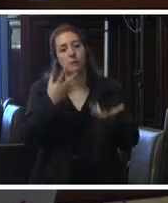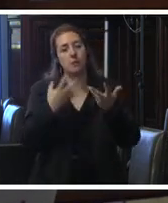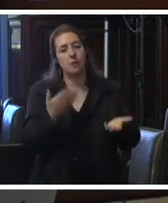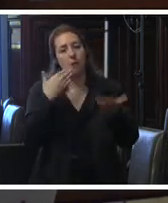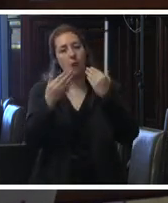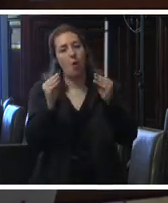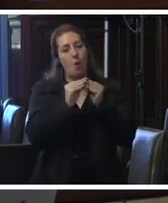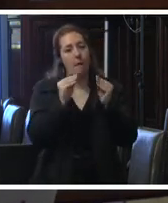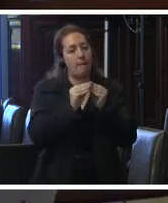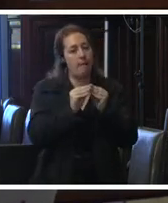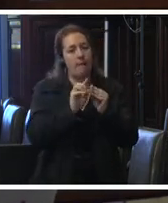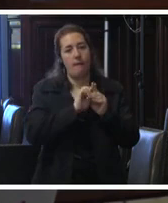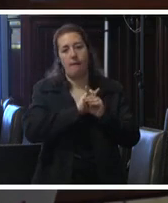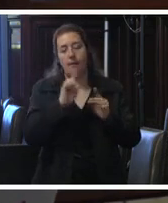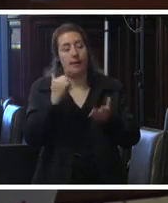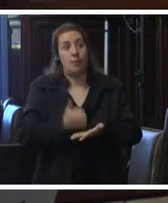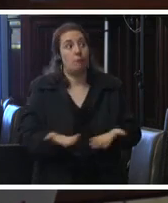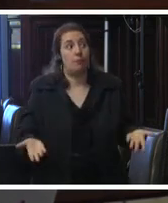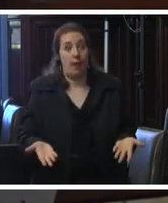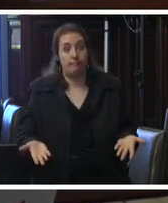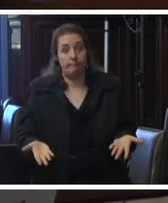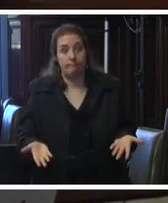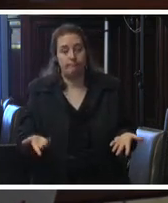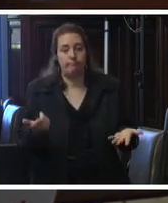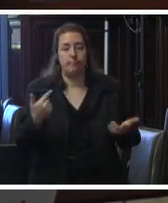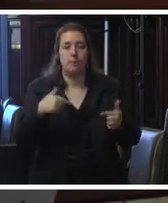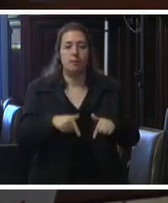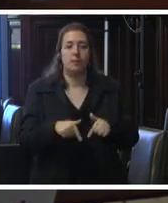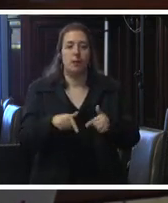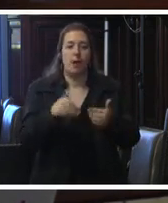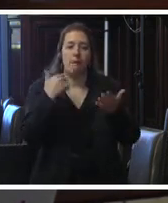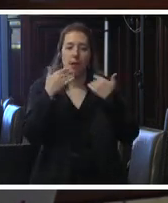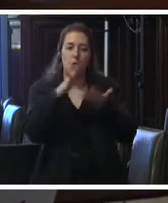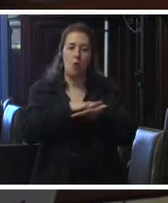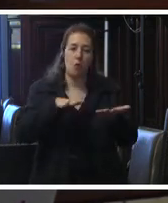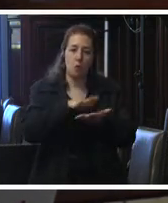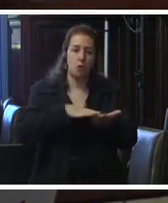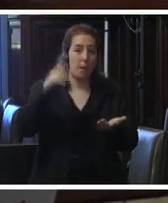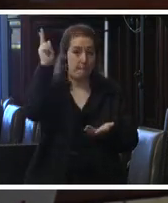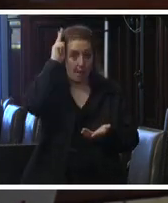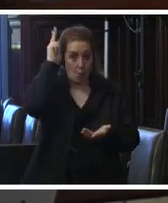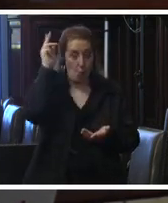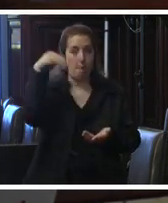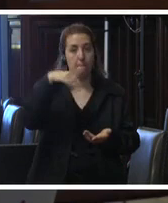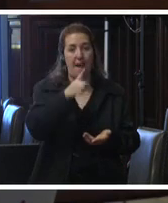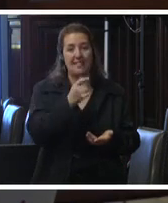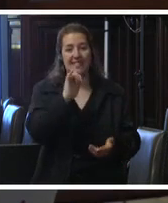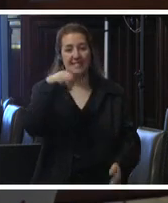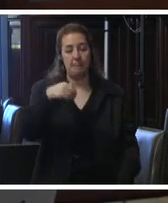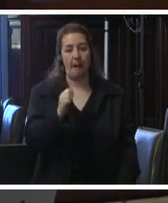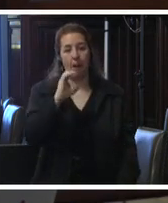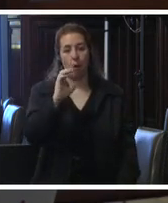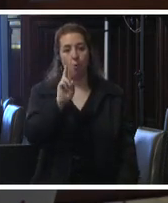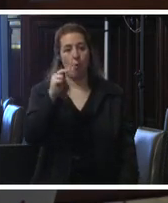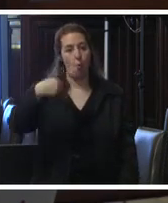una compañera ausente muy emblemática, ya pasando a los casos de Perú, Máxima Acuña, que es una